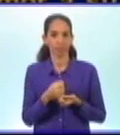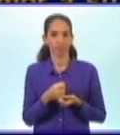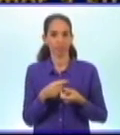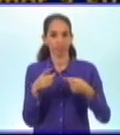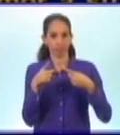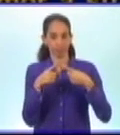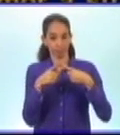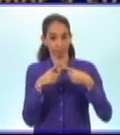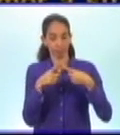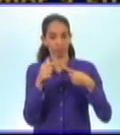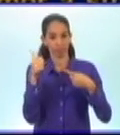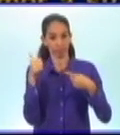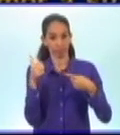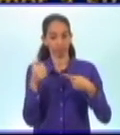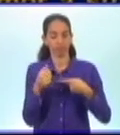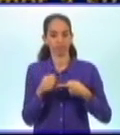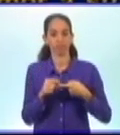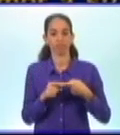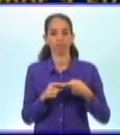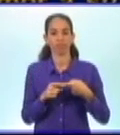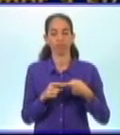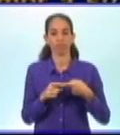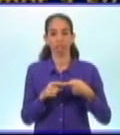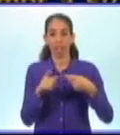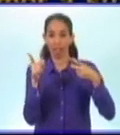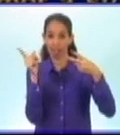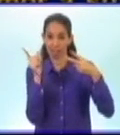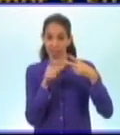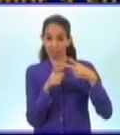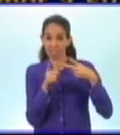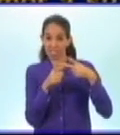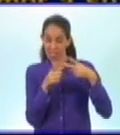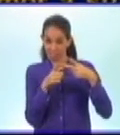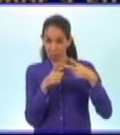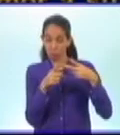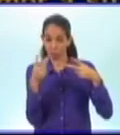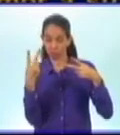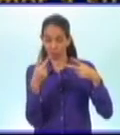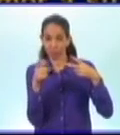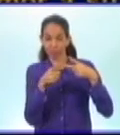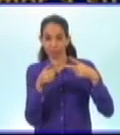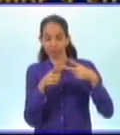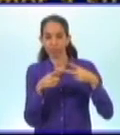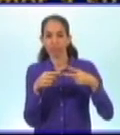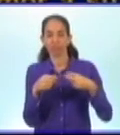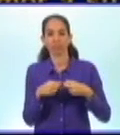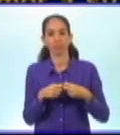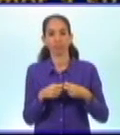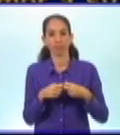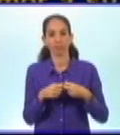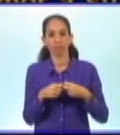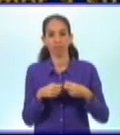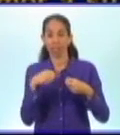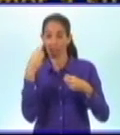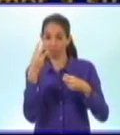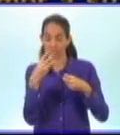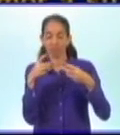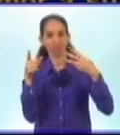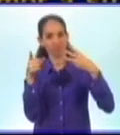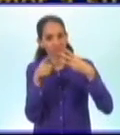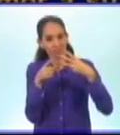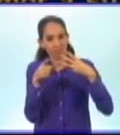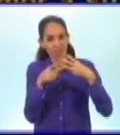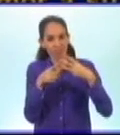la hacían un grupo de muchachos y muchachas. Había alegría en el grupo de excursionistas. El niño tiene la misma edad que